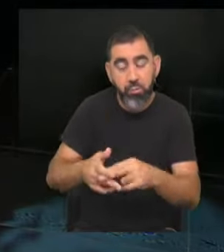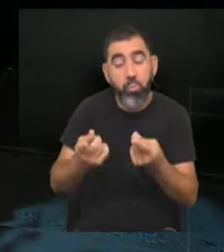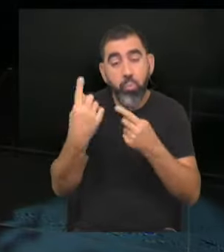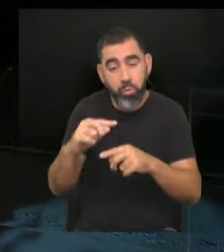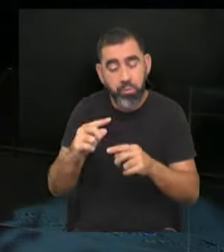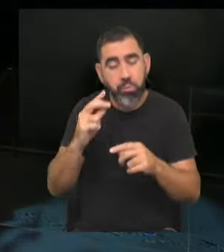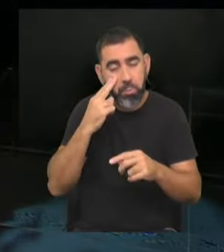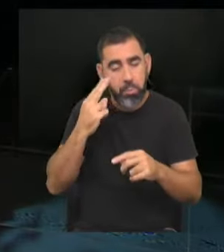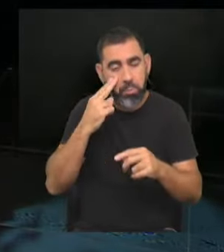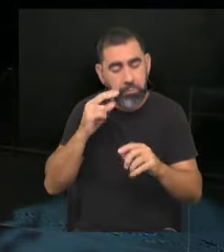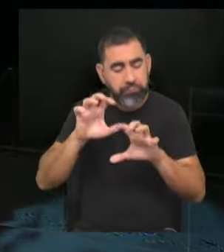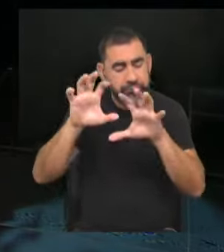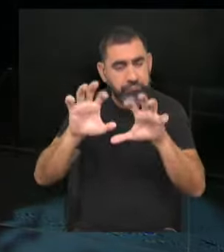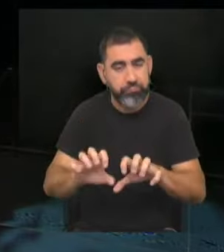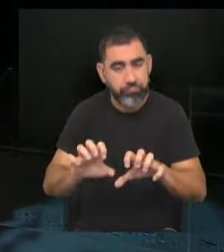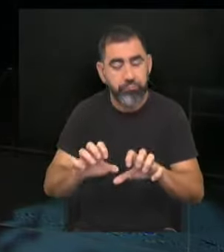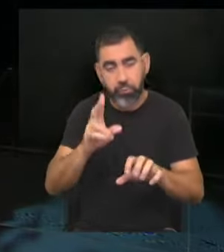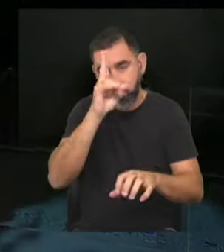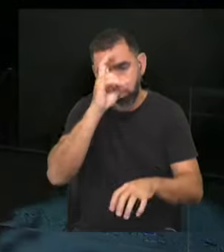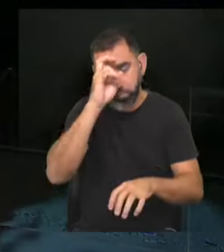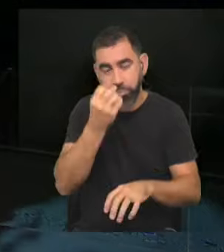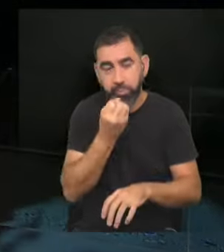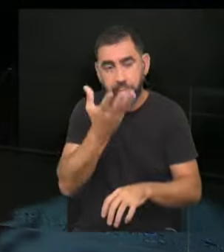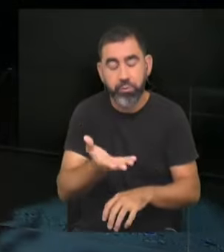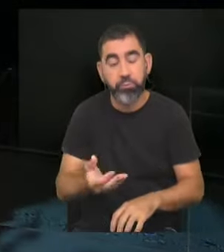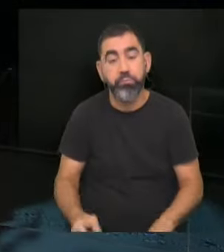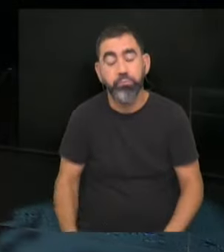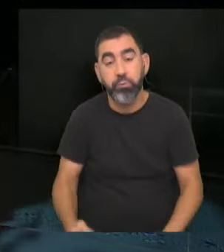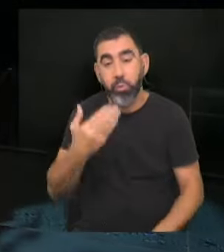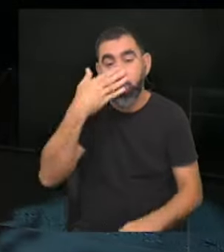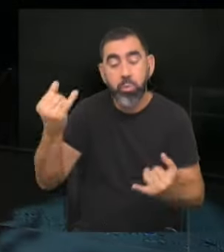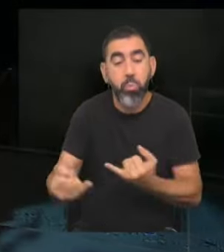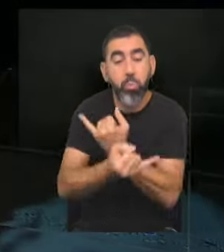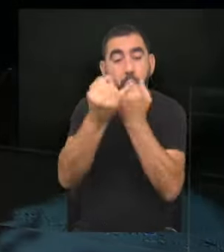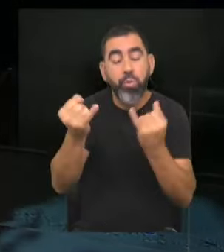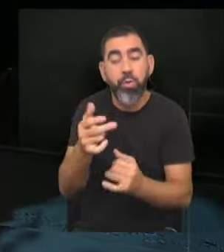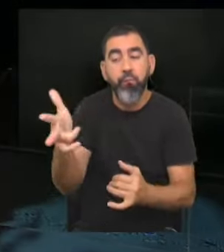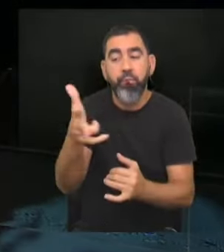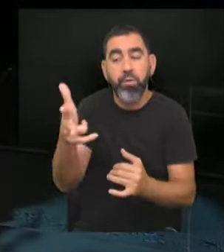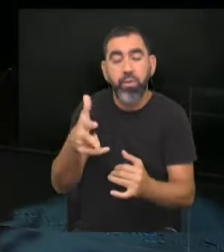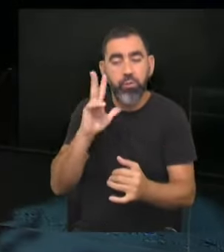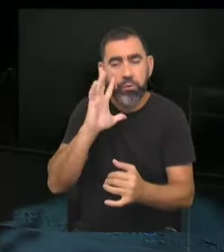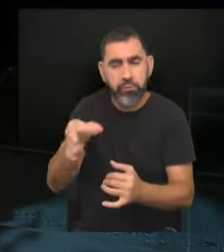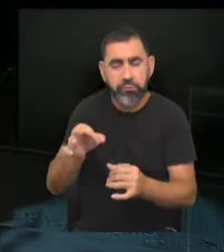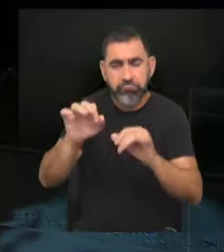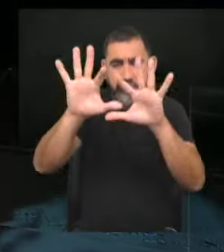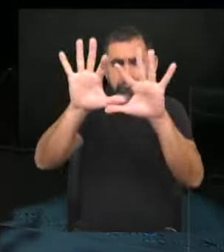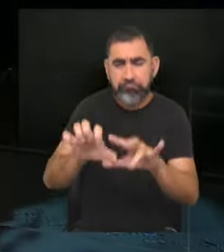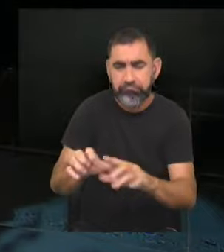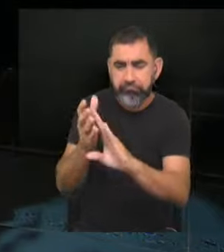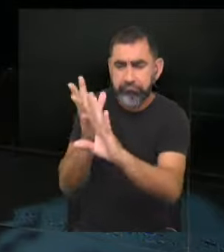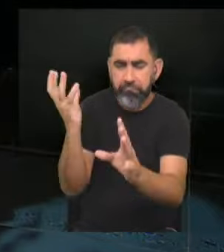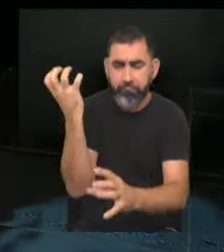avanza el deterioro en el hospital de flores en los últimos días aparecieron imágenes donde se evidencia la caída de reboques y también el